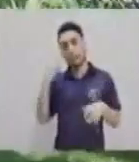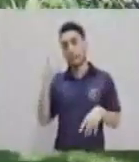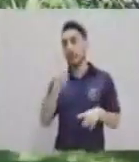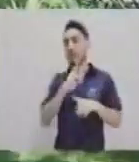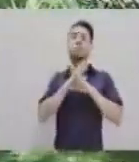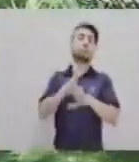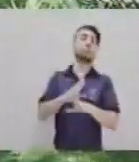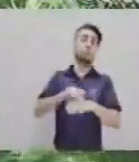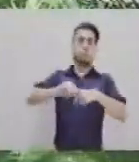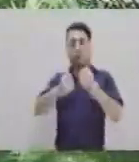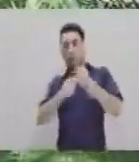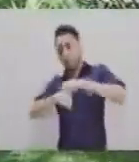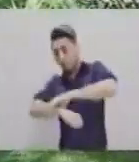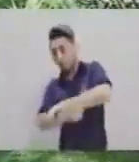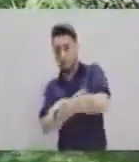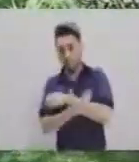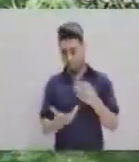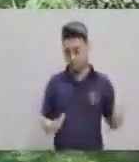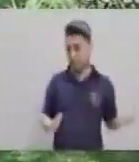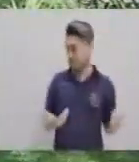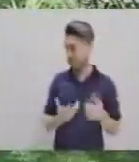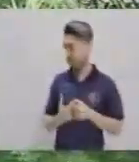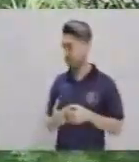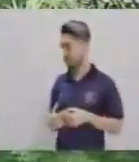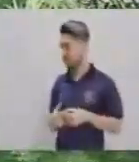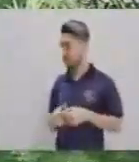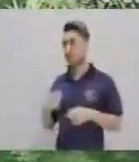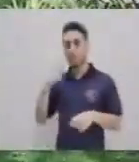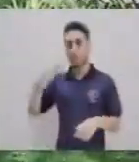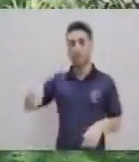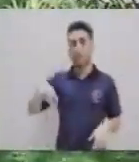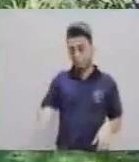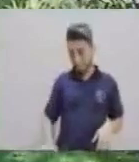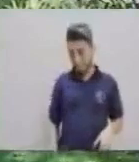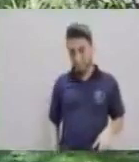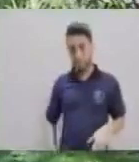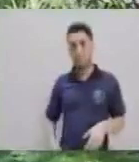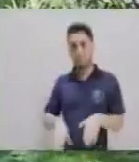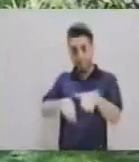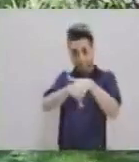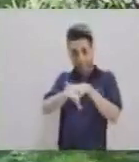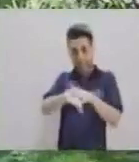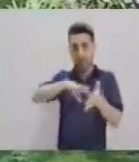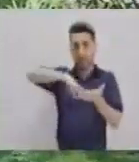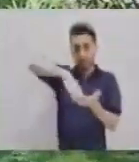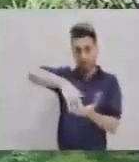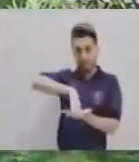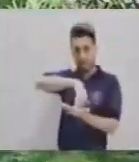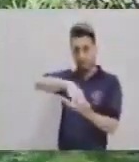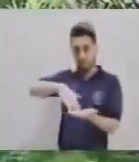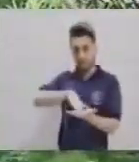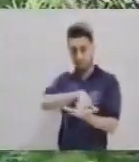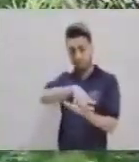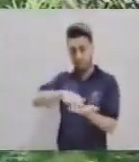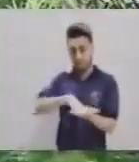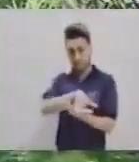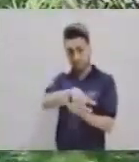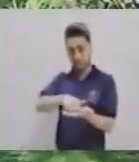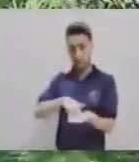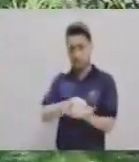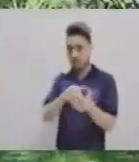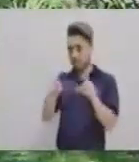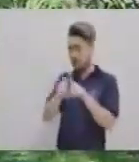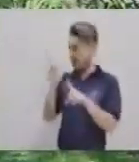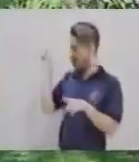Entonces vamos a trabajar un poquito de rotaciones de tobillo. Vamos a contar 8 veces